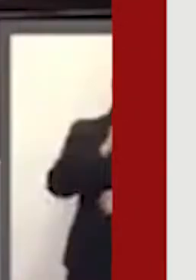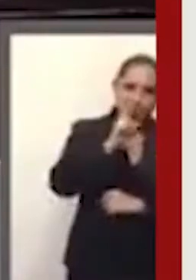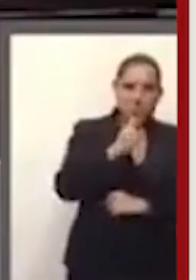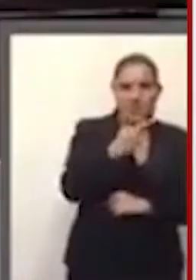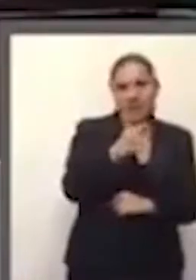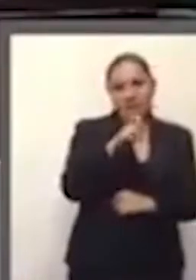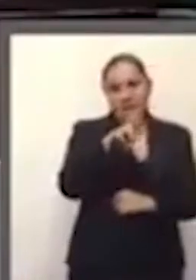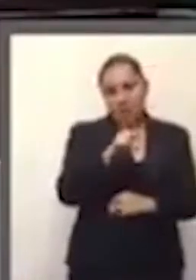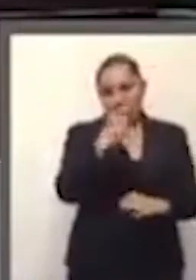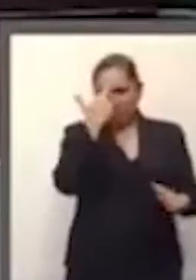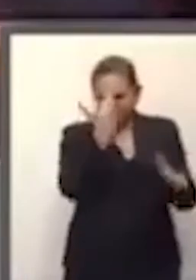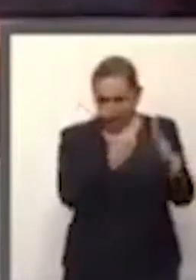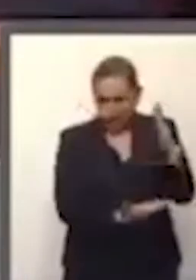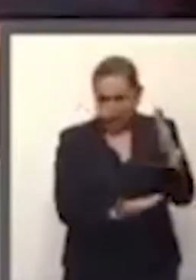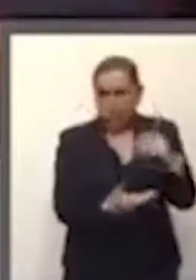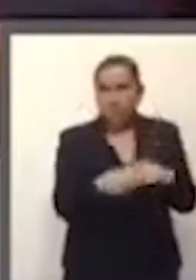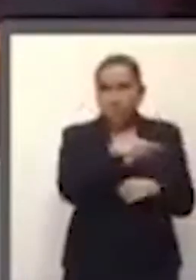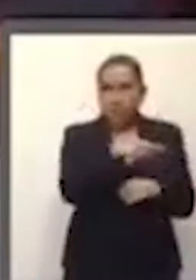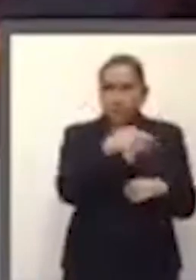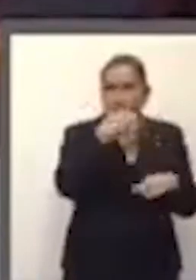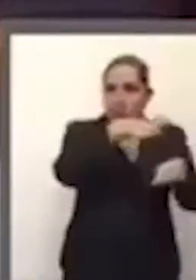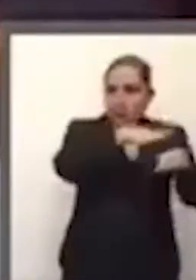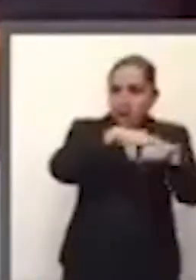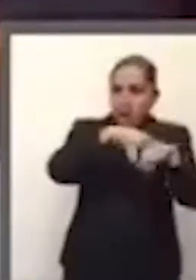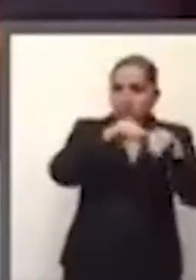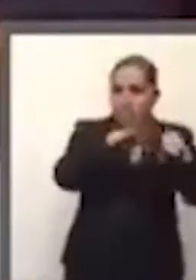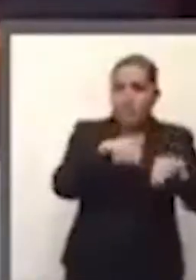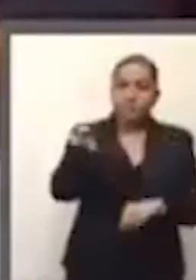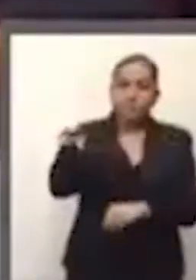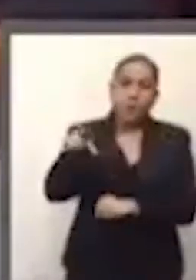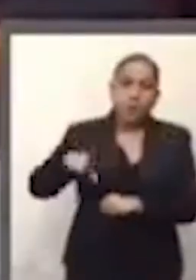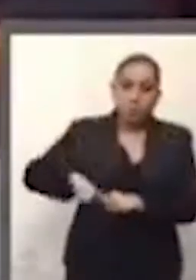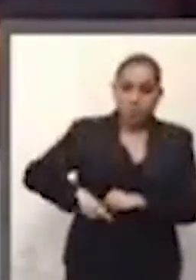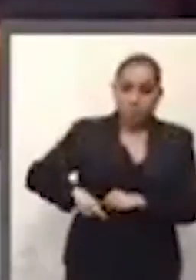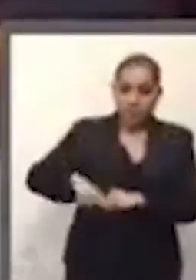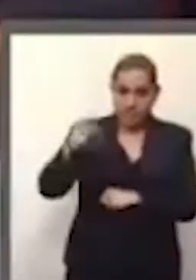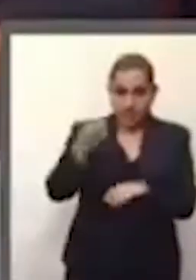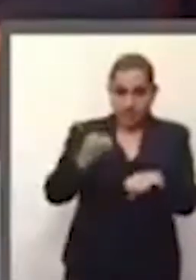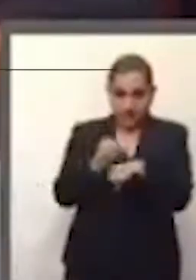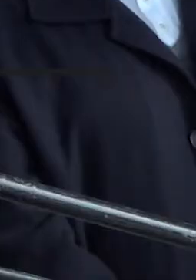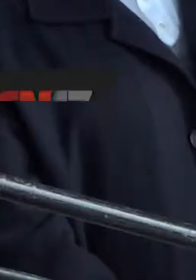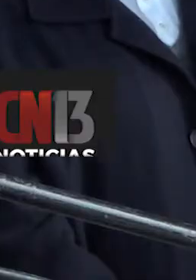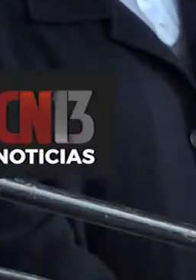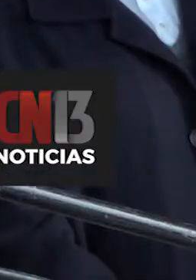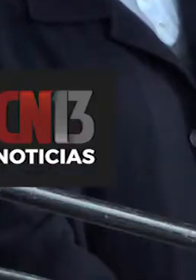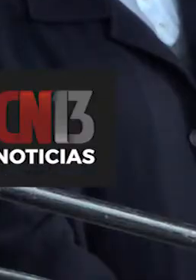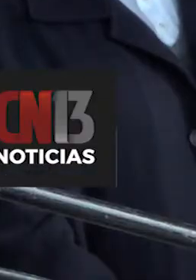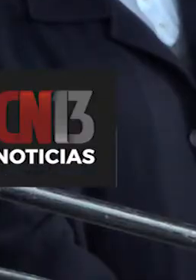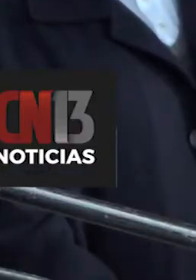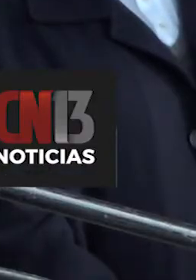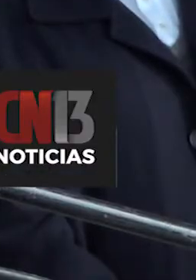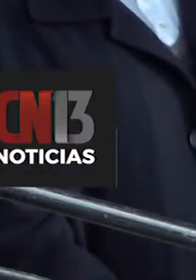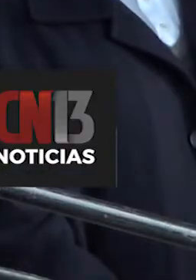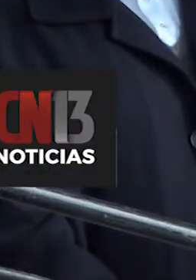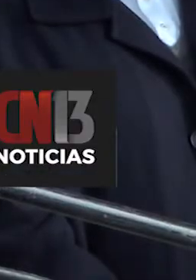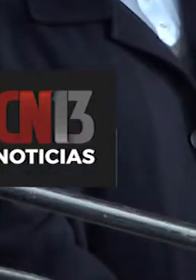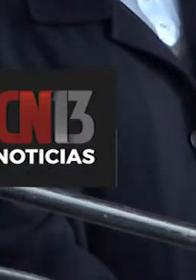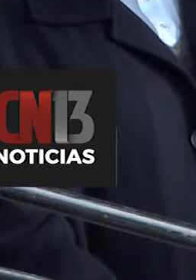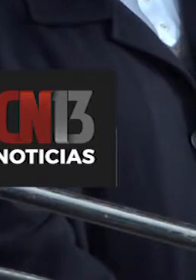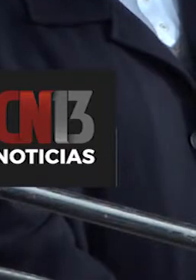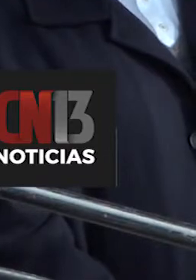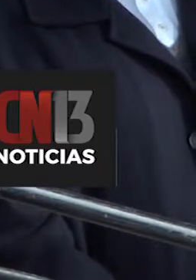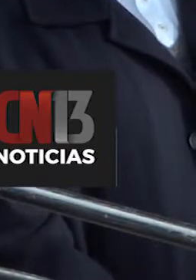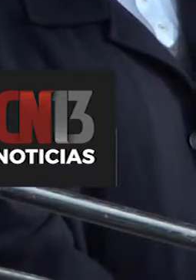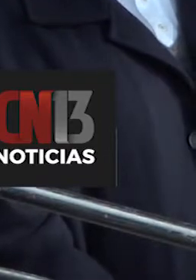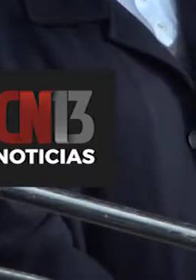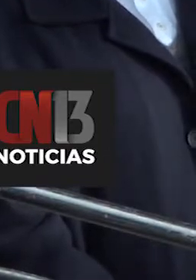Desde la máxima tribuna del país, la diputada federal plurinominal María Luisa Veloz Silva hizo un exhorto al gobernador del estado de San Luis Potosí, Juan